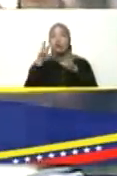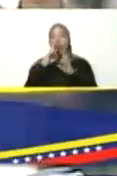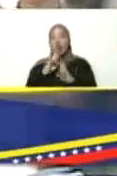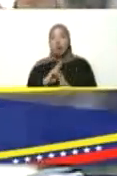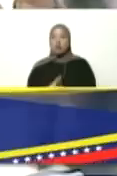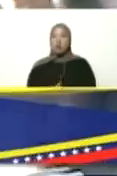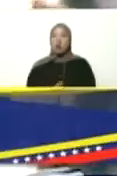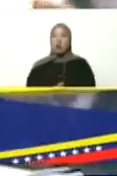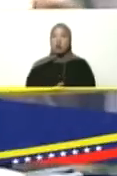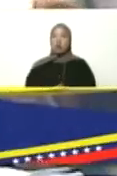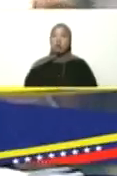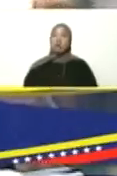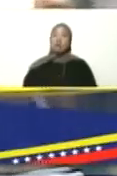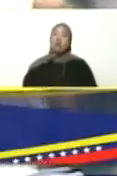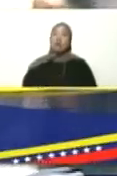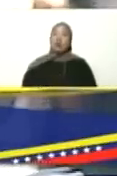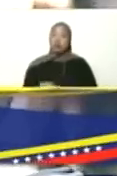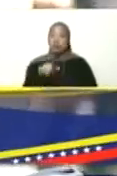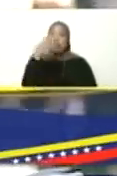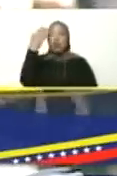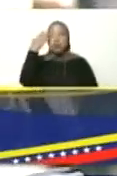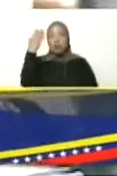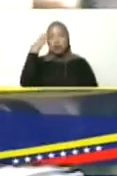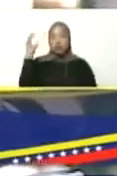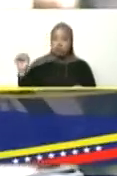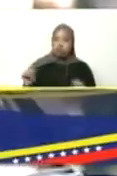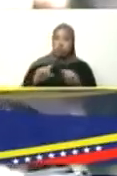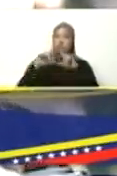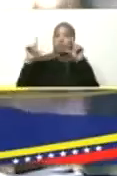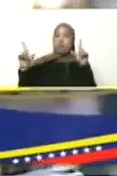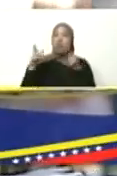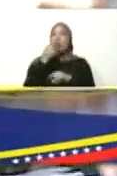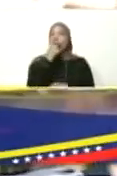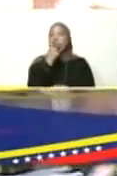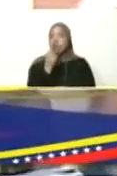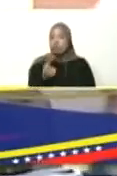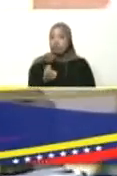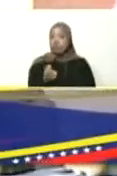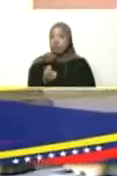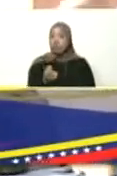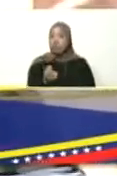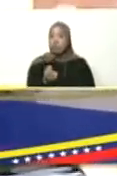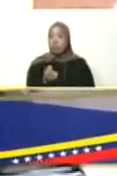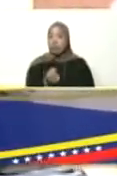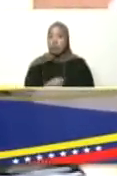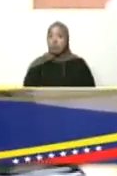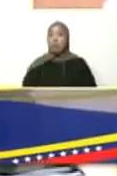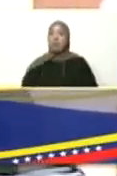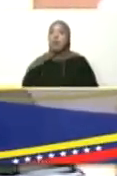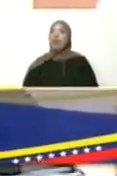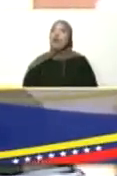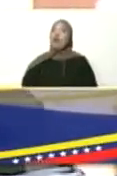resultado. ¿Se dan cuenta? Simple, lo más simple.